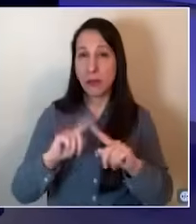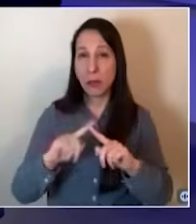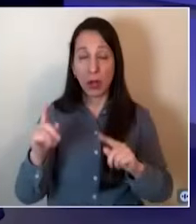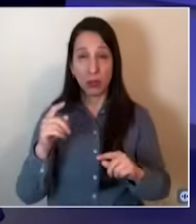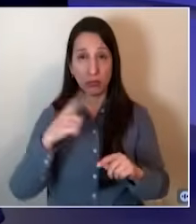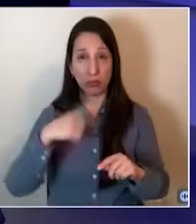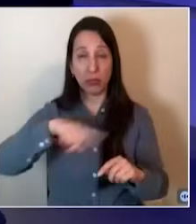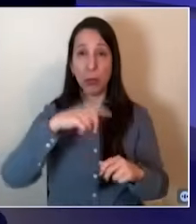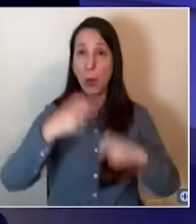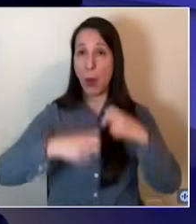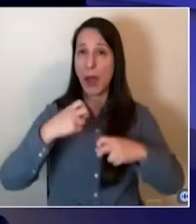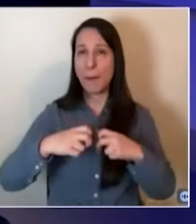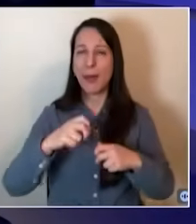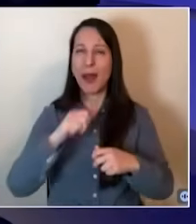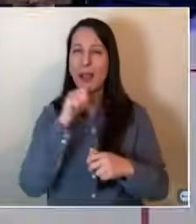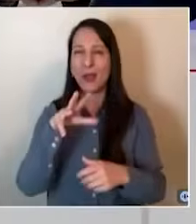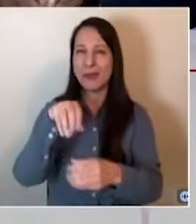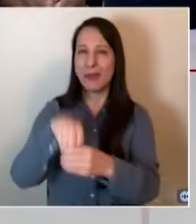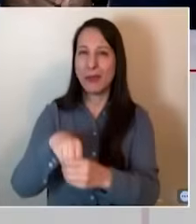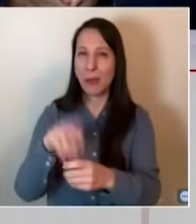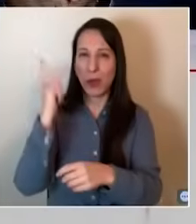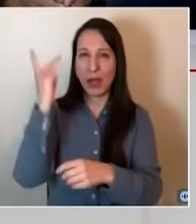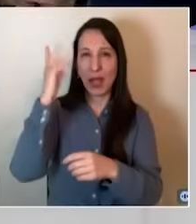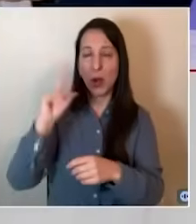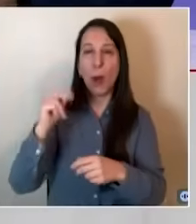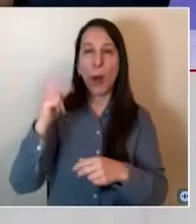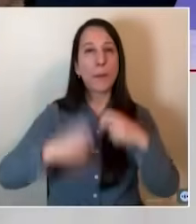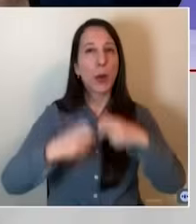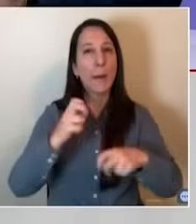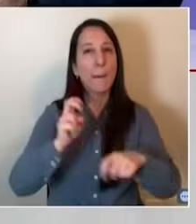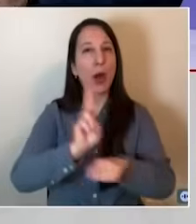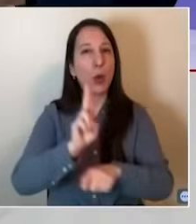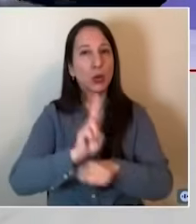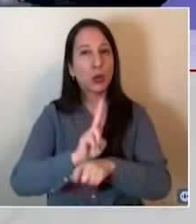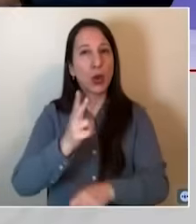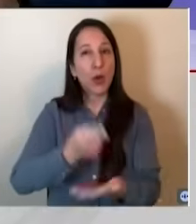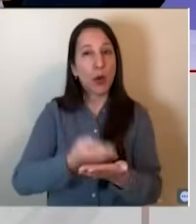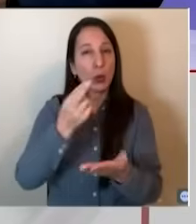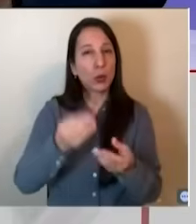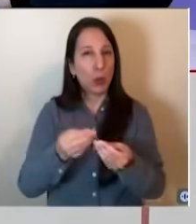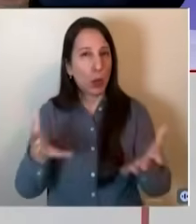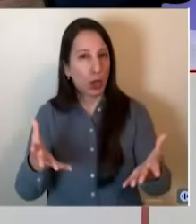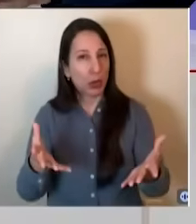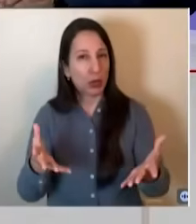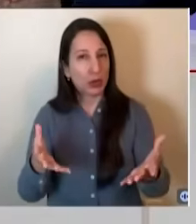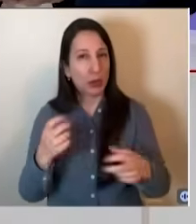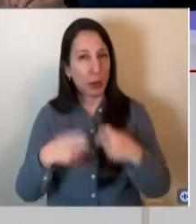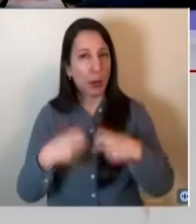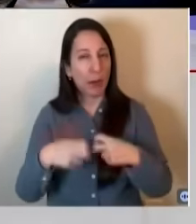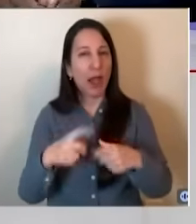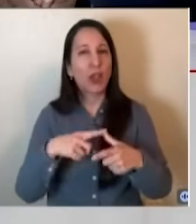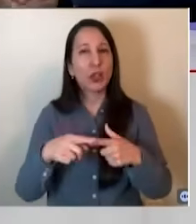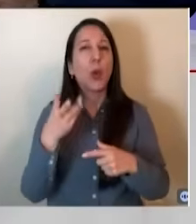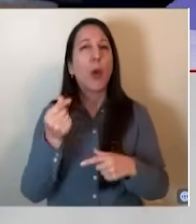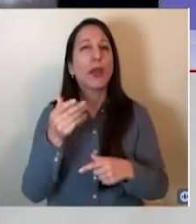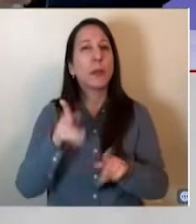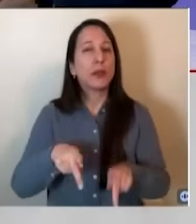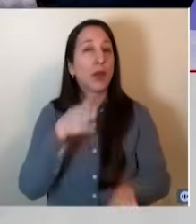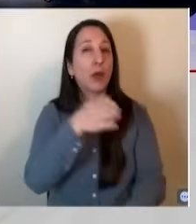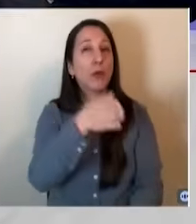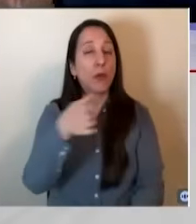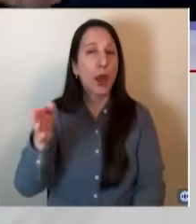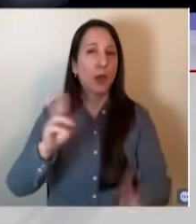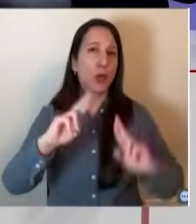no es la beligerancia como tal, el problema es el uso de los recursos públicos. Entonces, ¿cuántos fueron a hacer reuniones de sus partidos, con